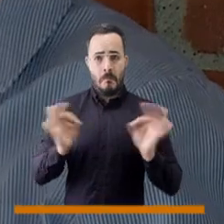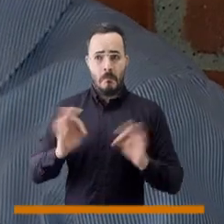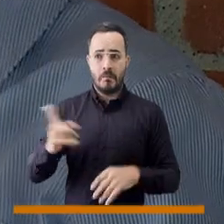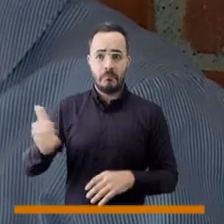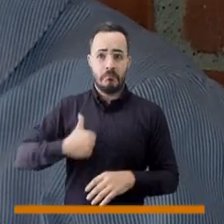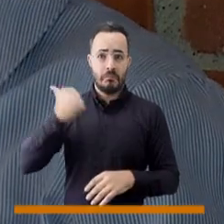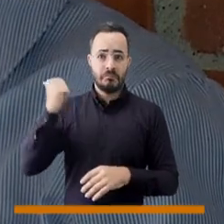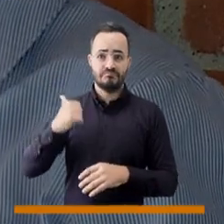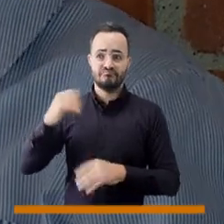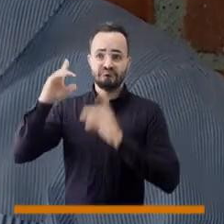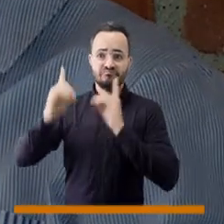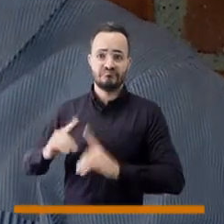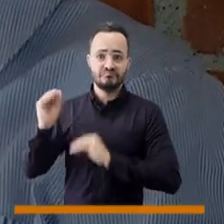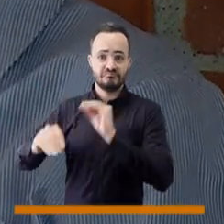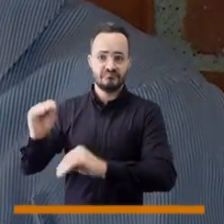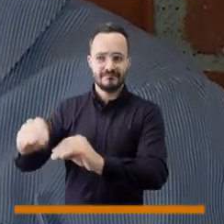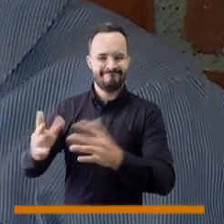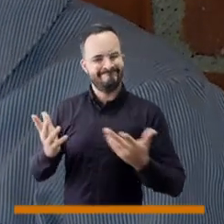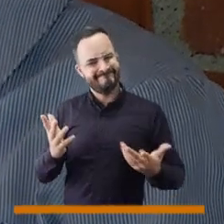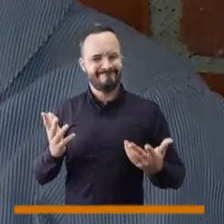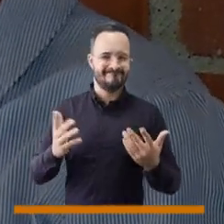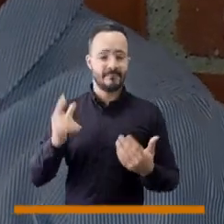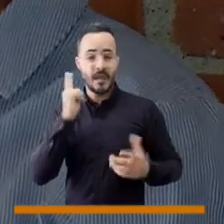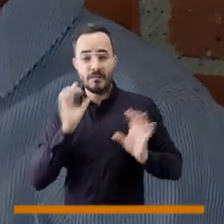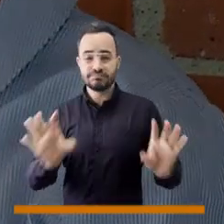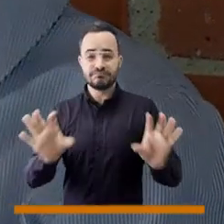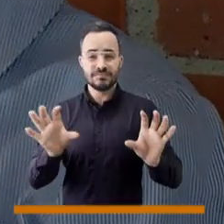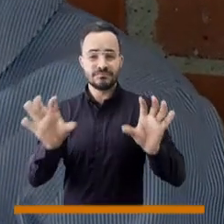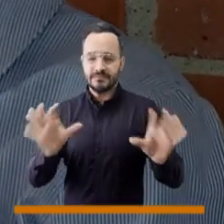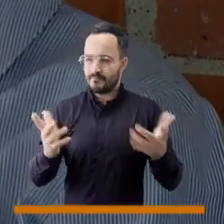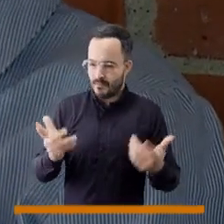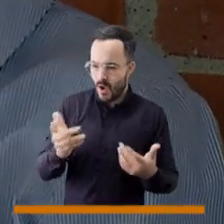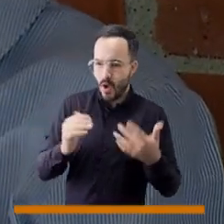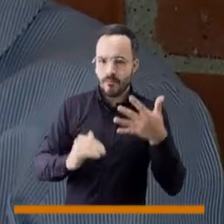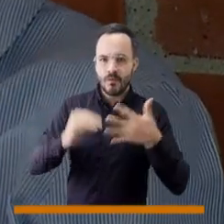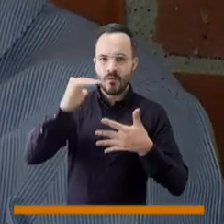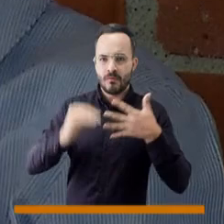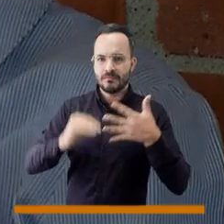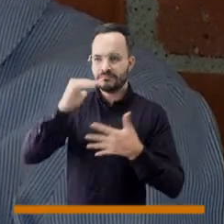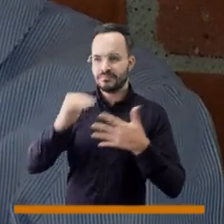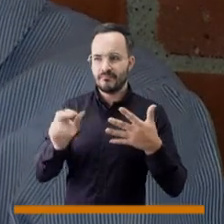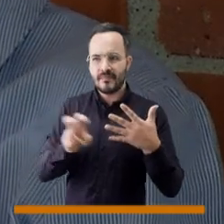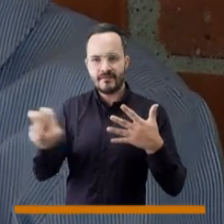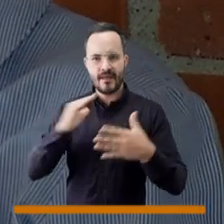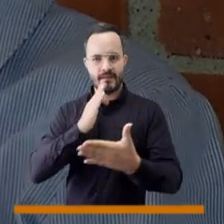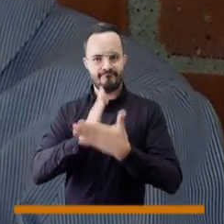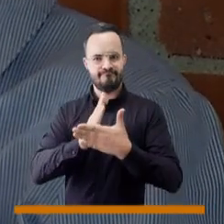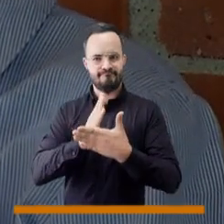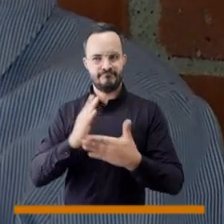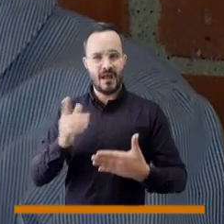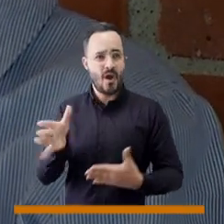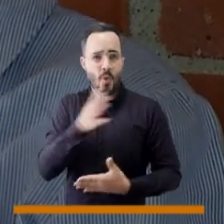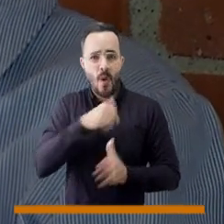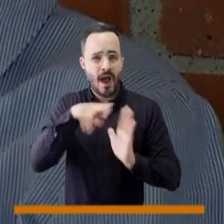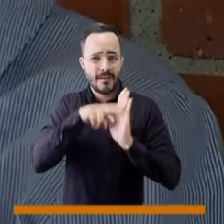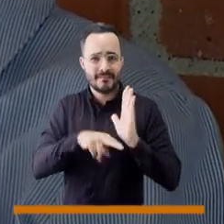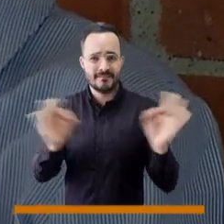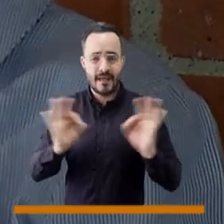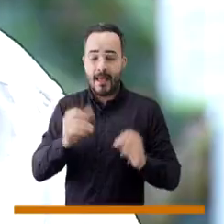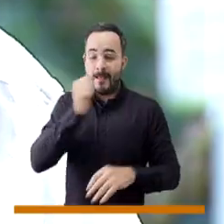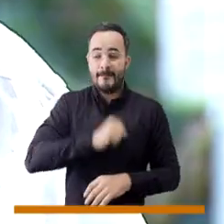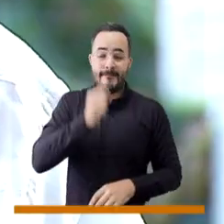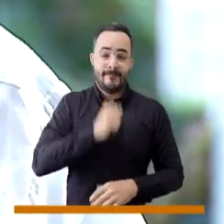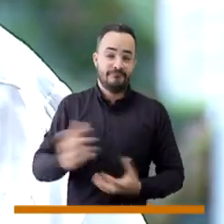Nadie, pero no les, aquí no hay medición del ruido. Aquí nos tenemos que aguantar toda, absolutamente toda la